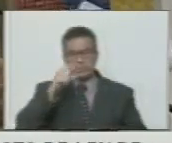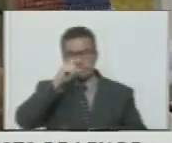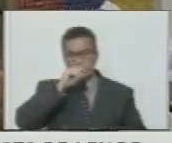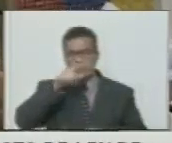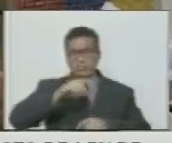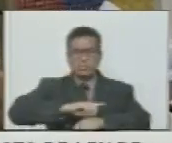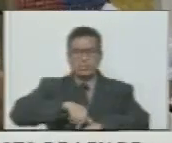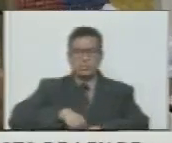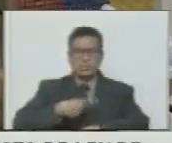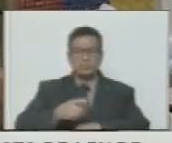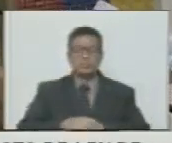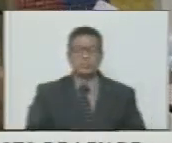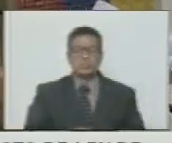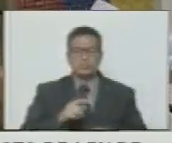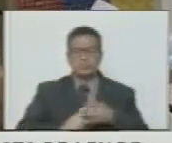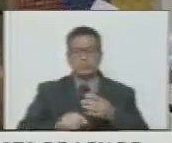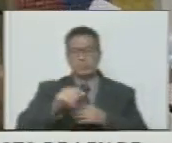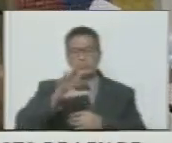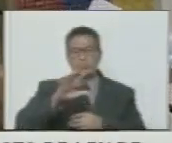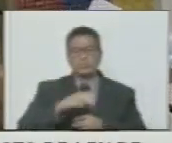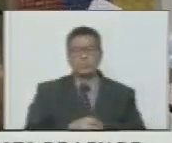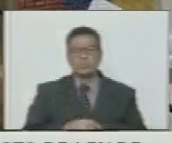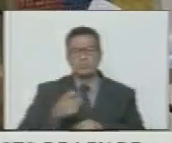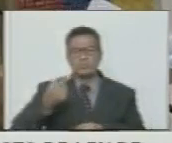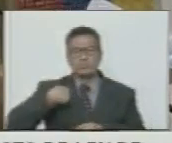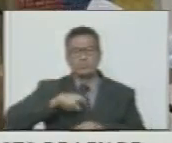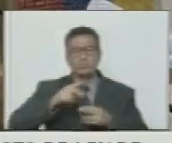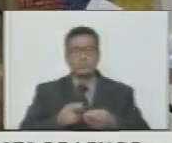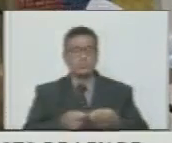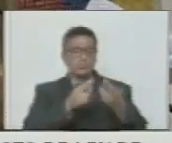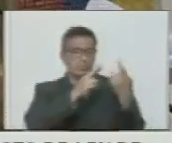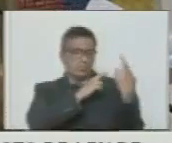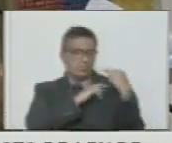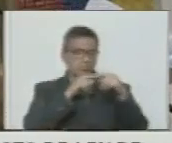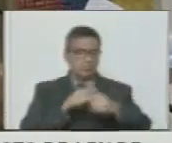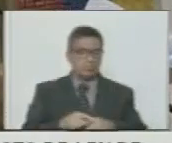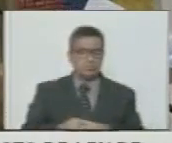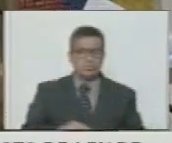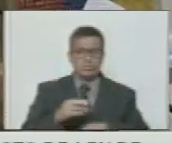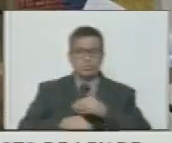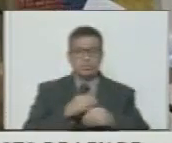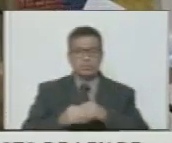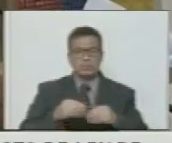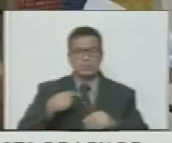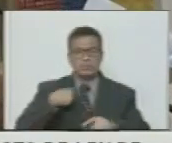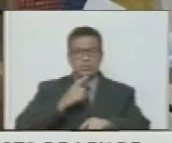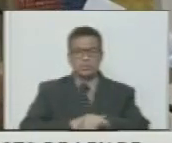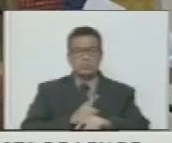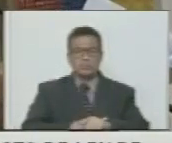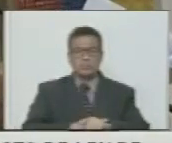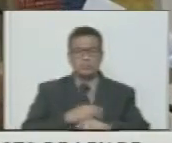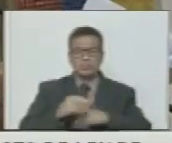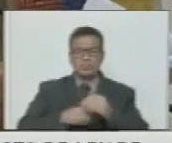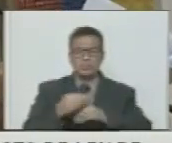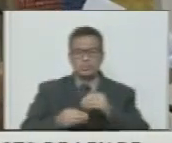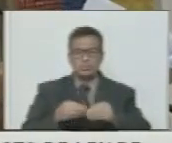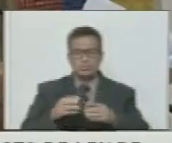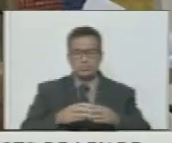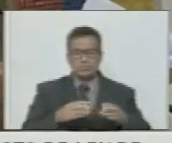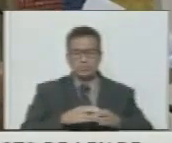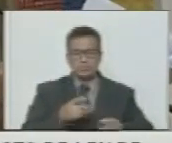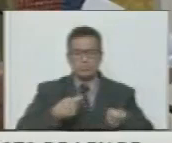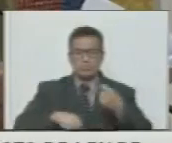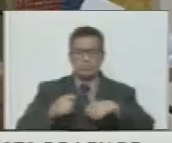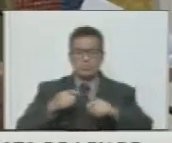durante los 10 años siguientes. 5. Tenga responsabilidad en los hechos que originaron la aplicación